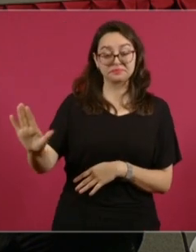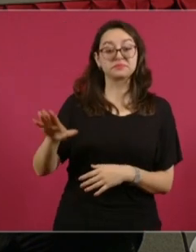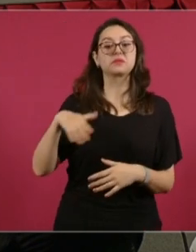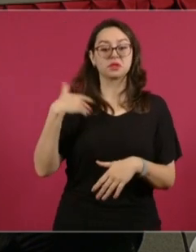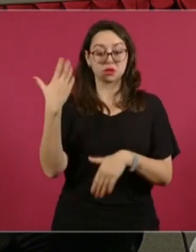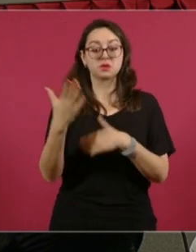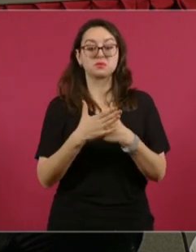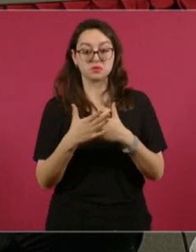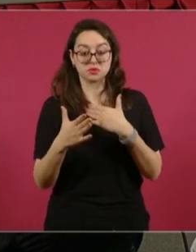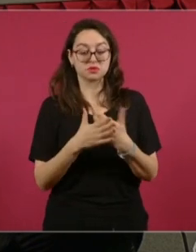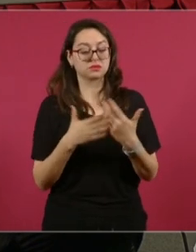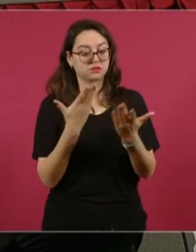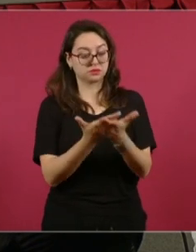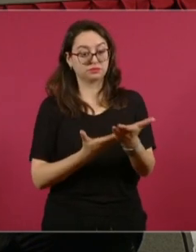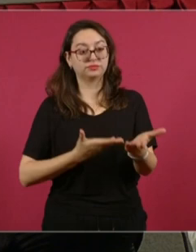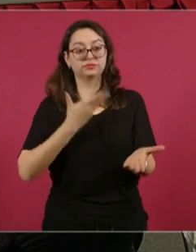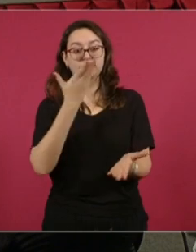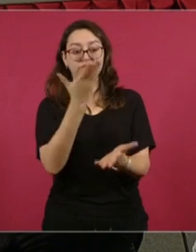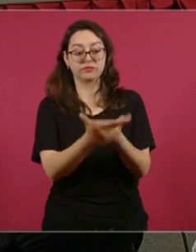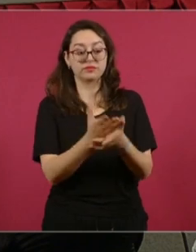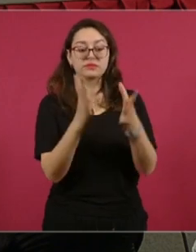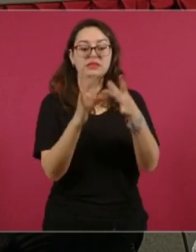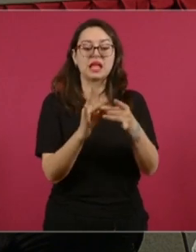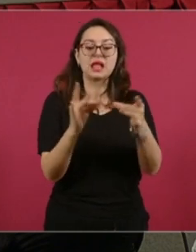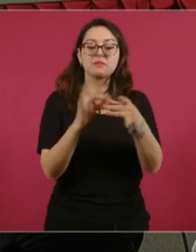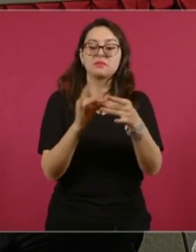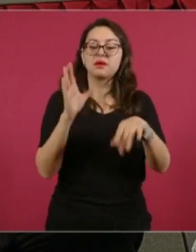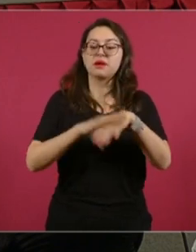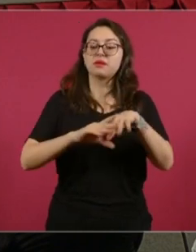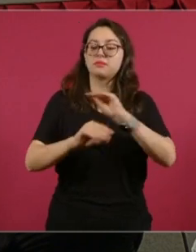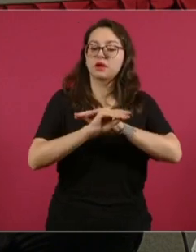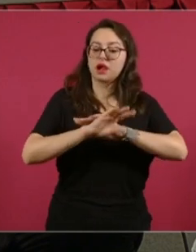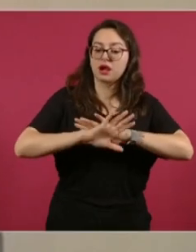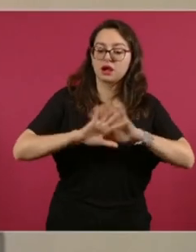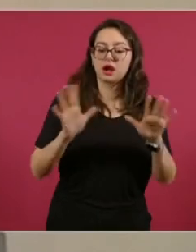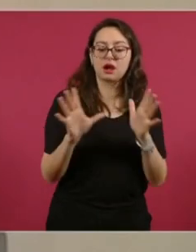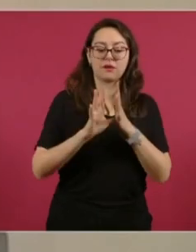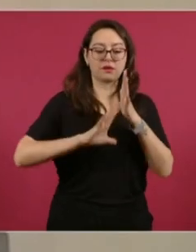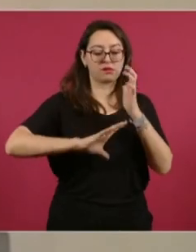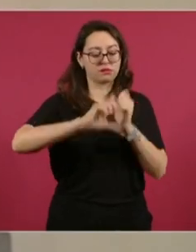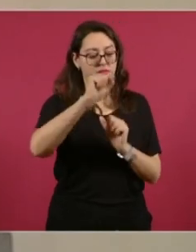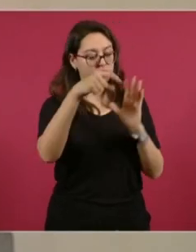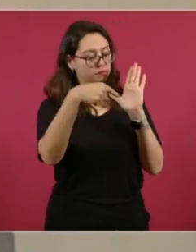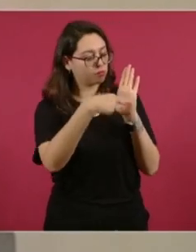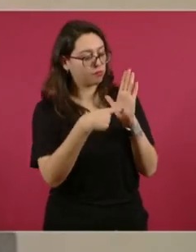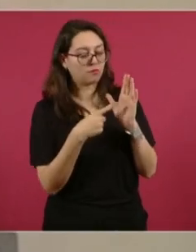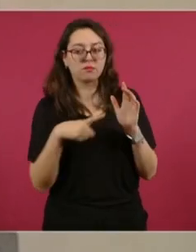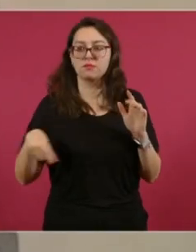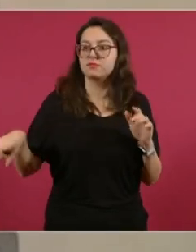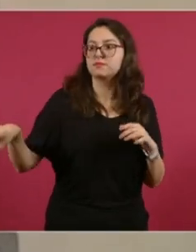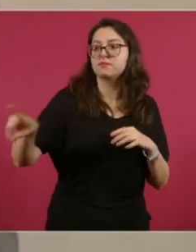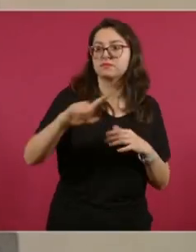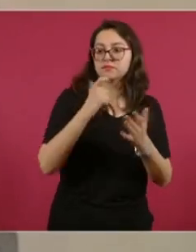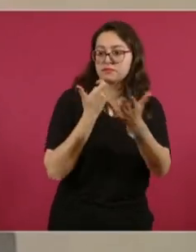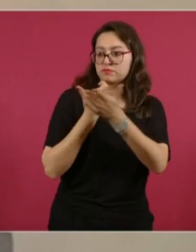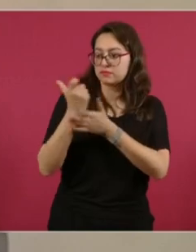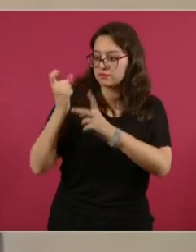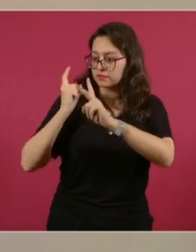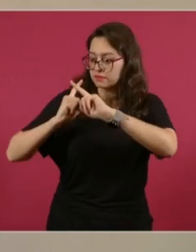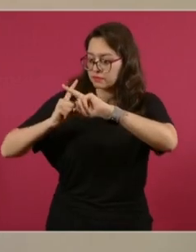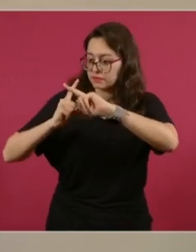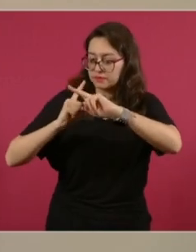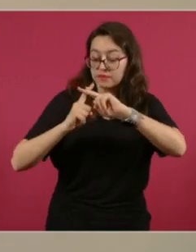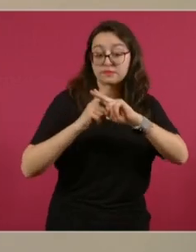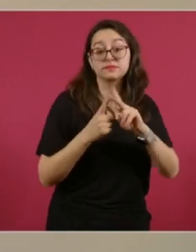Ser lo más claros posibles respecto a cómo se calcula el tope, porque